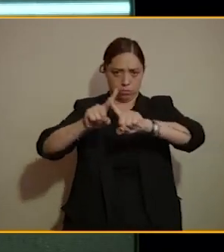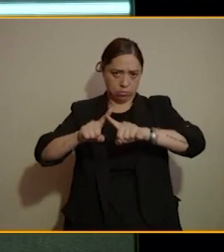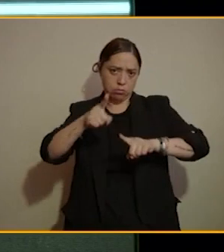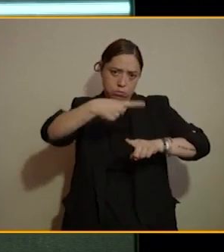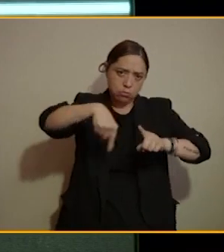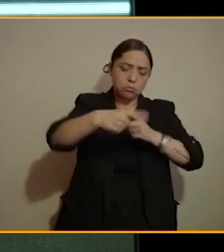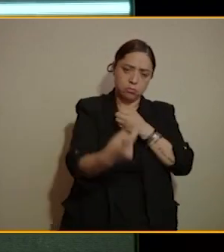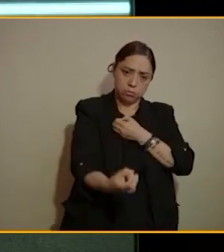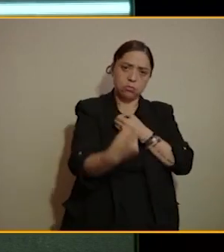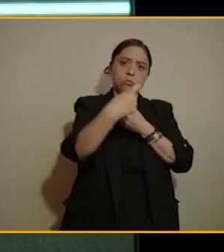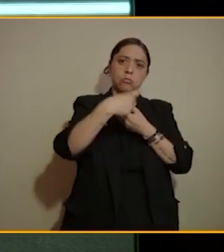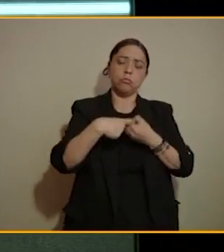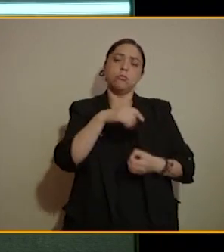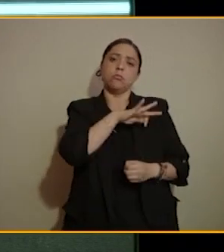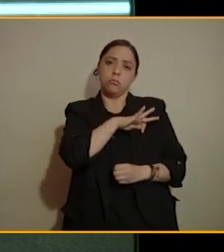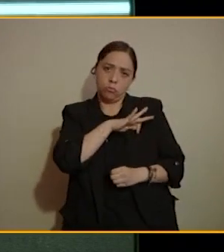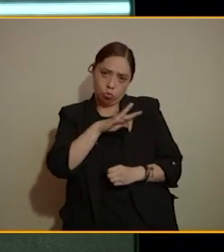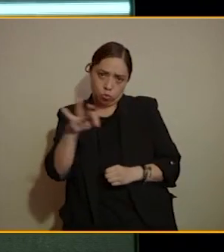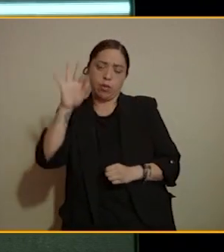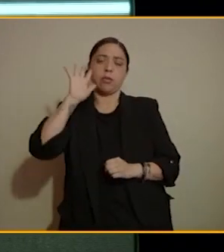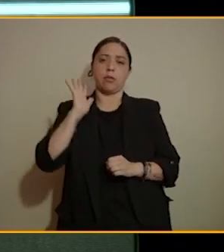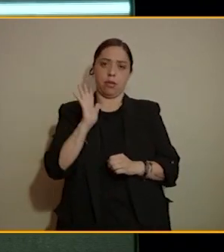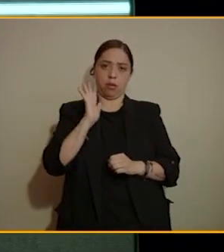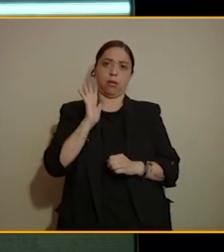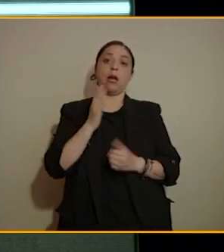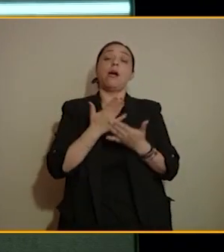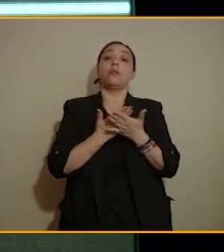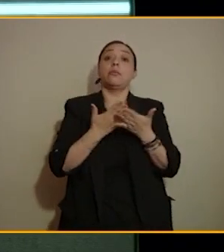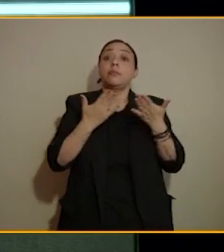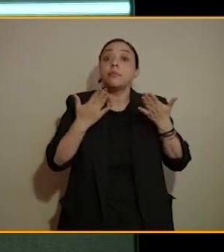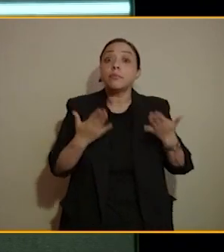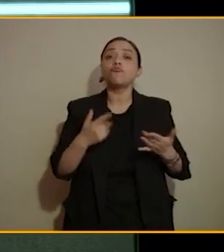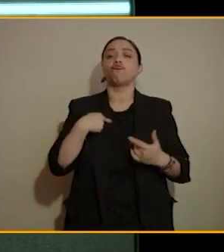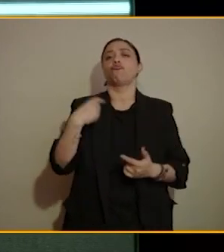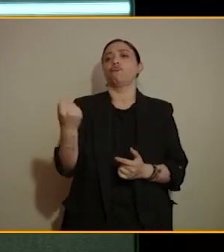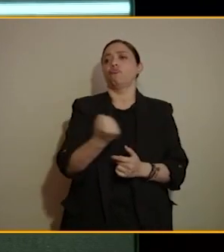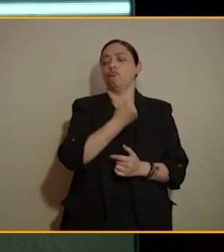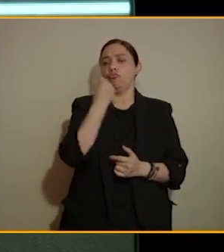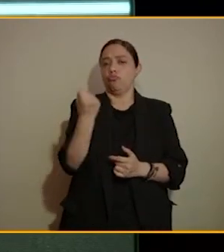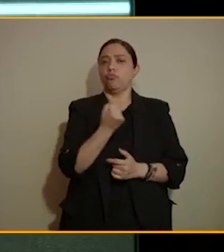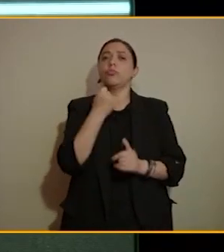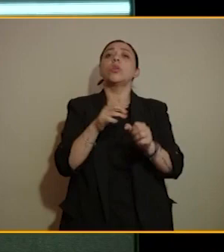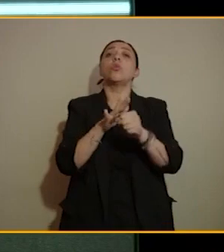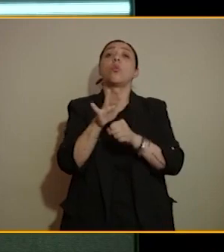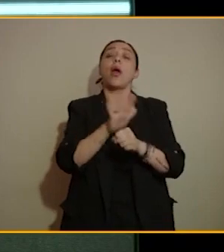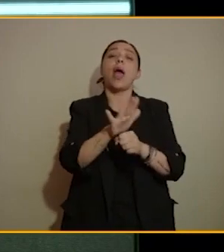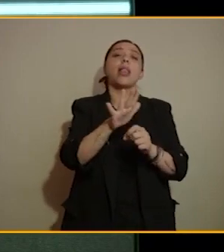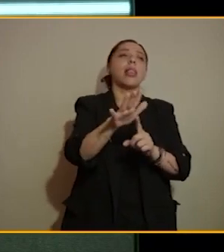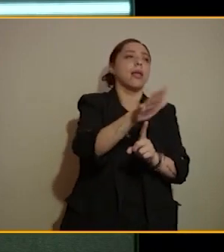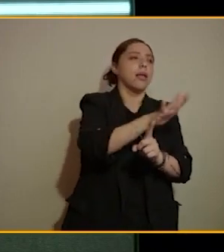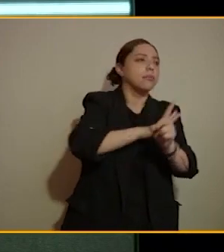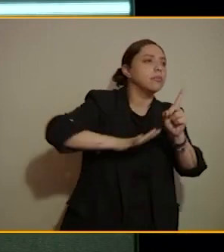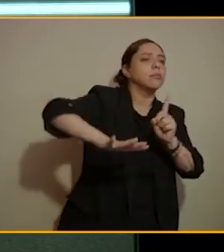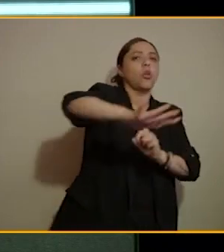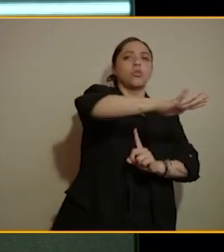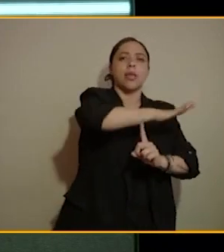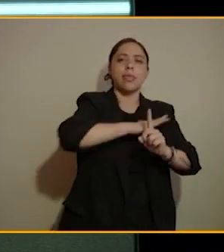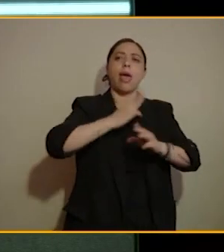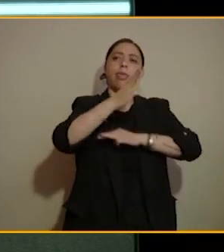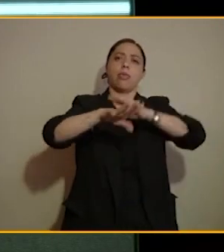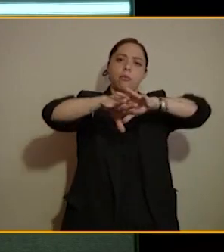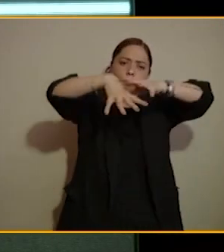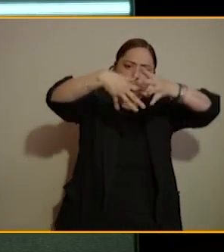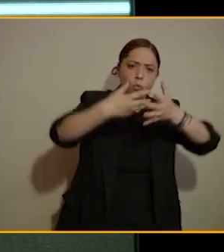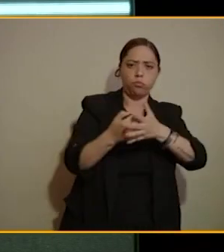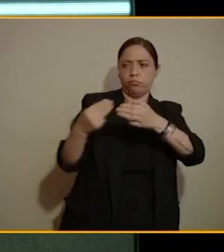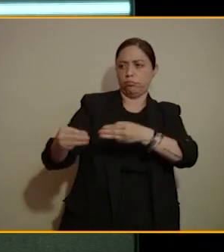a sus cadenas y que hoy afortunadamente la sociedad y el mundo, el mercado, tiene mucha